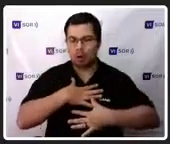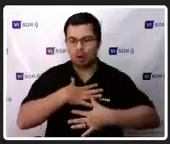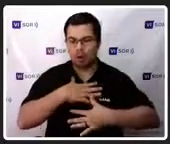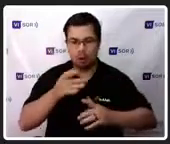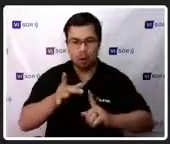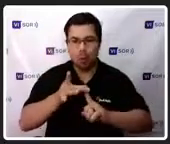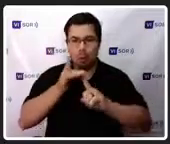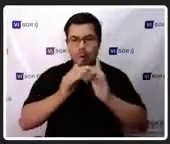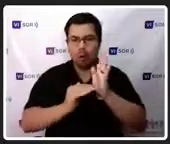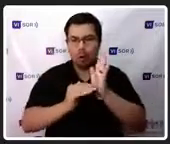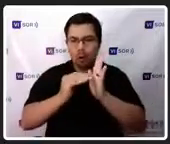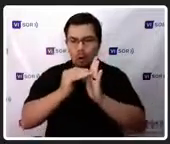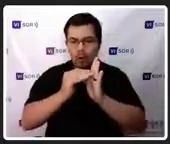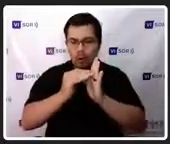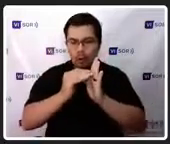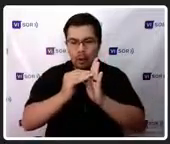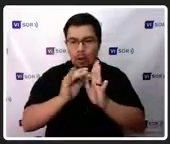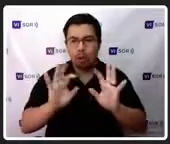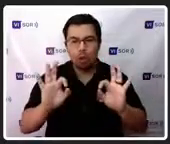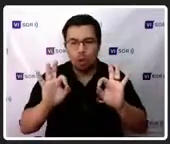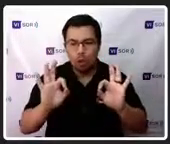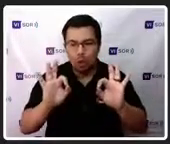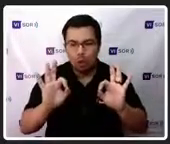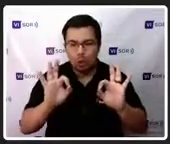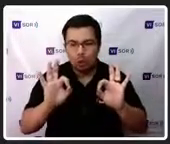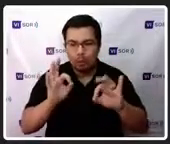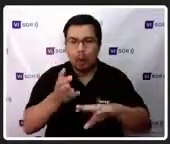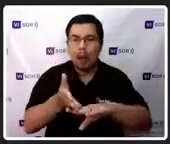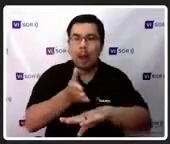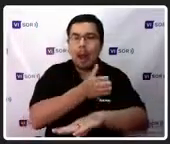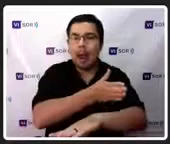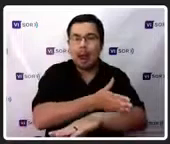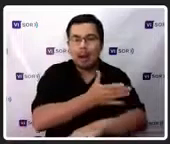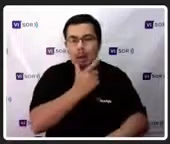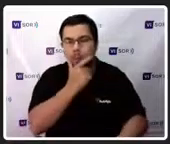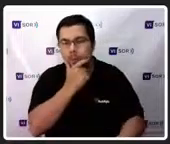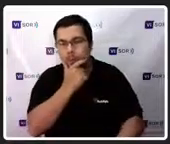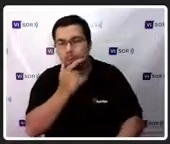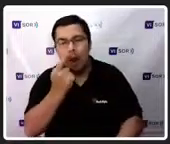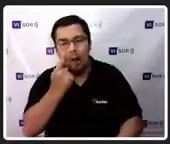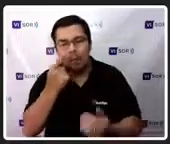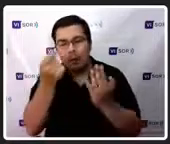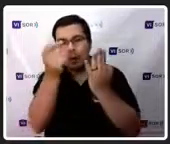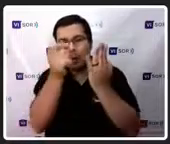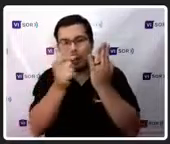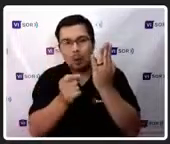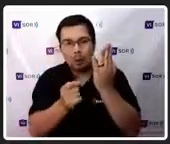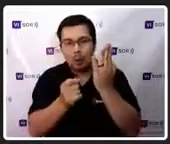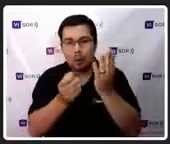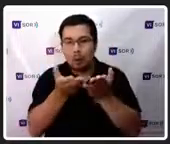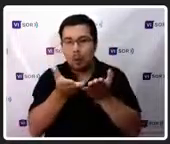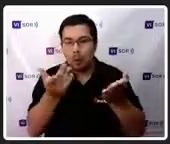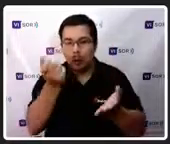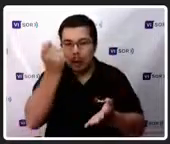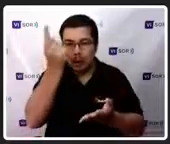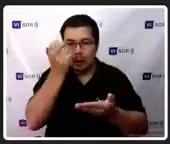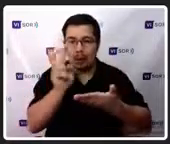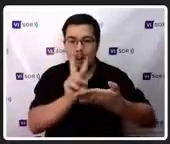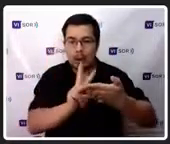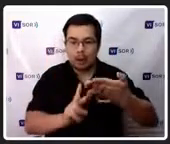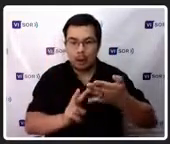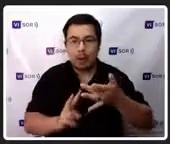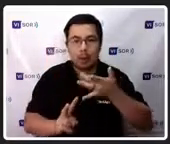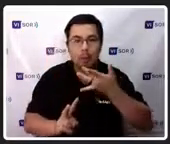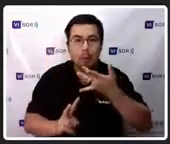que les permita por lo menos entender y leer en el otro idioma, porque inglés lo van a aprender,